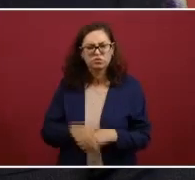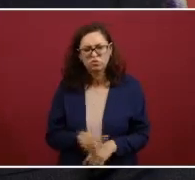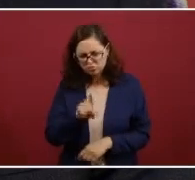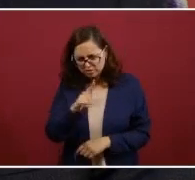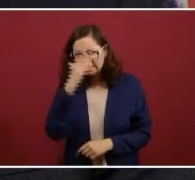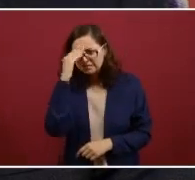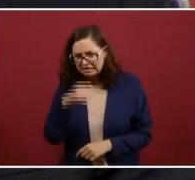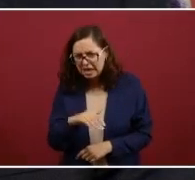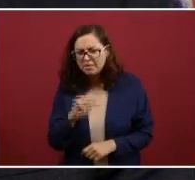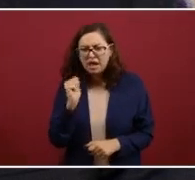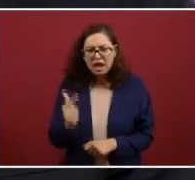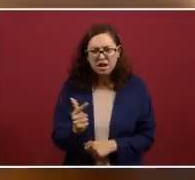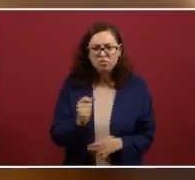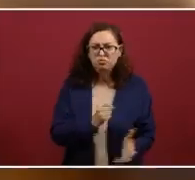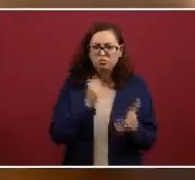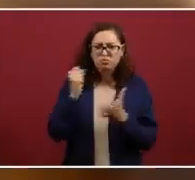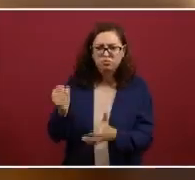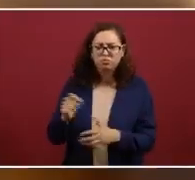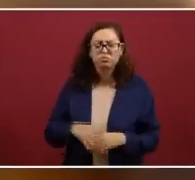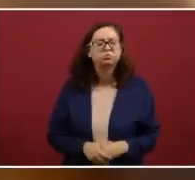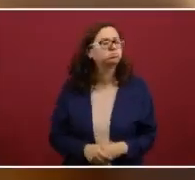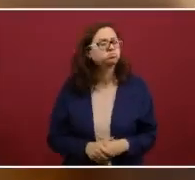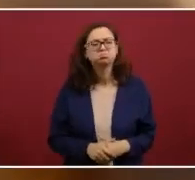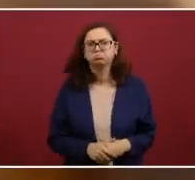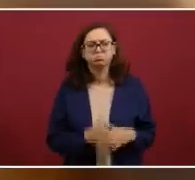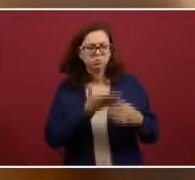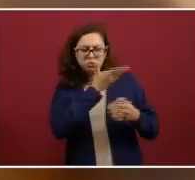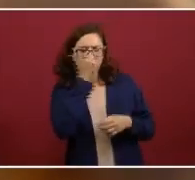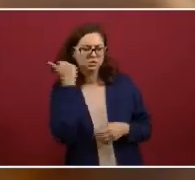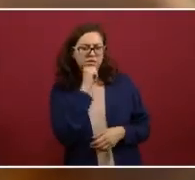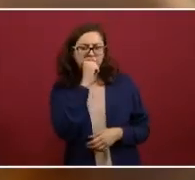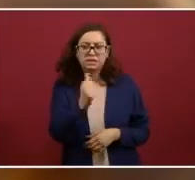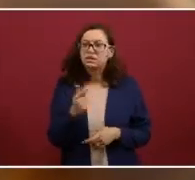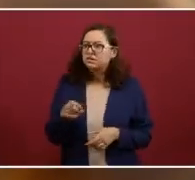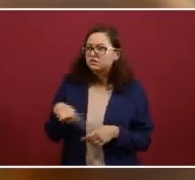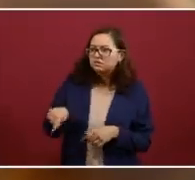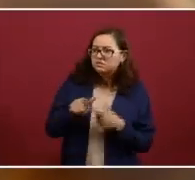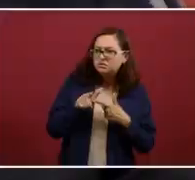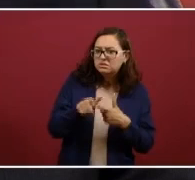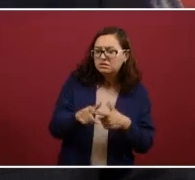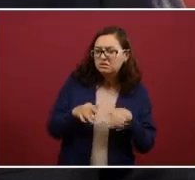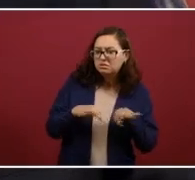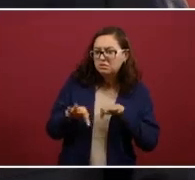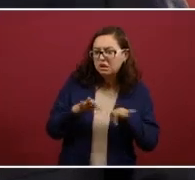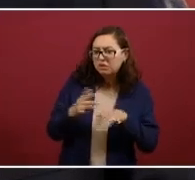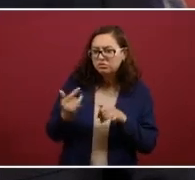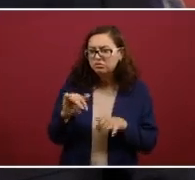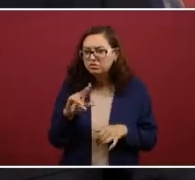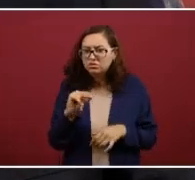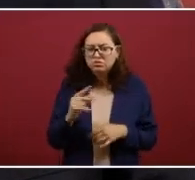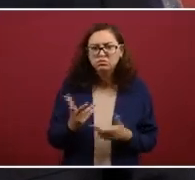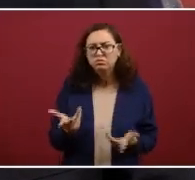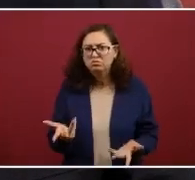de esto? ¿Se les entregarán recursos no tengo para información, continuar funcionando, operando normalmente? Porque